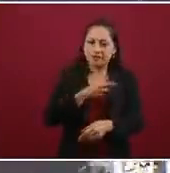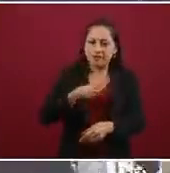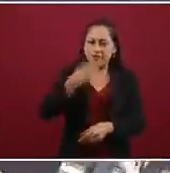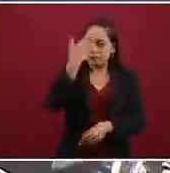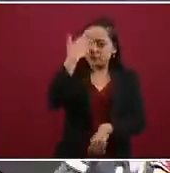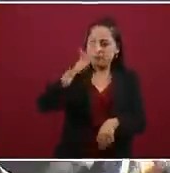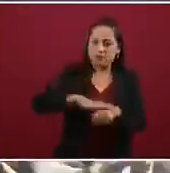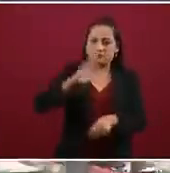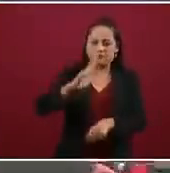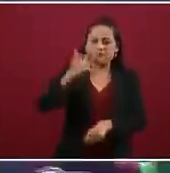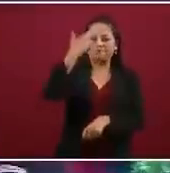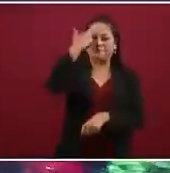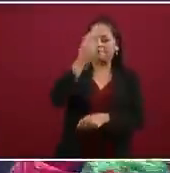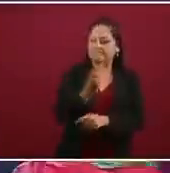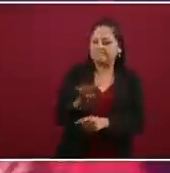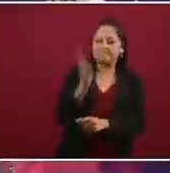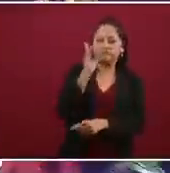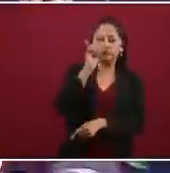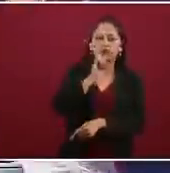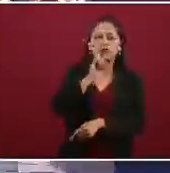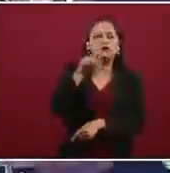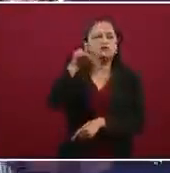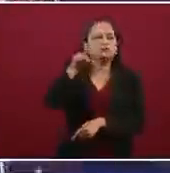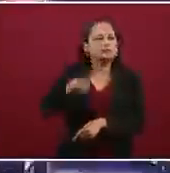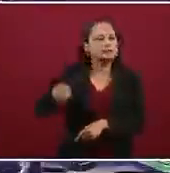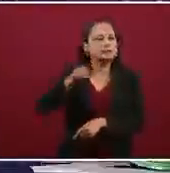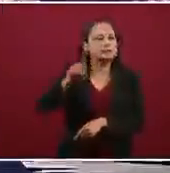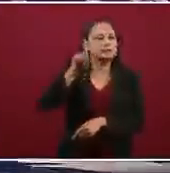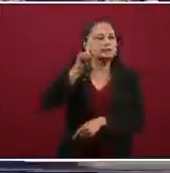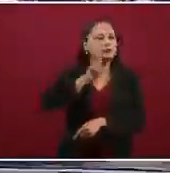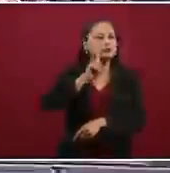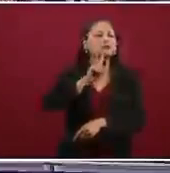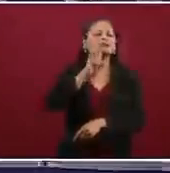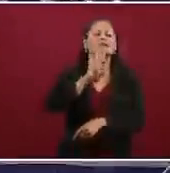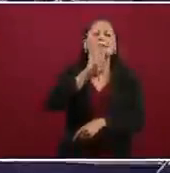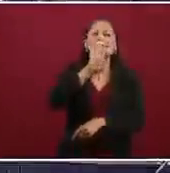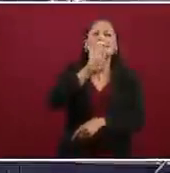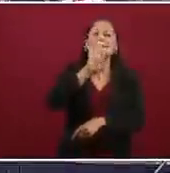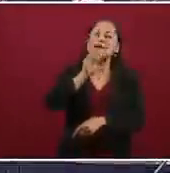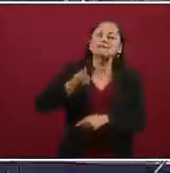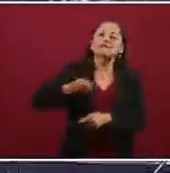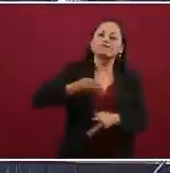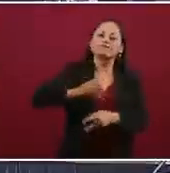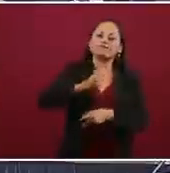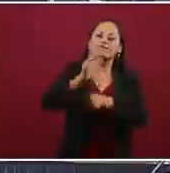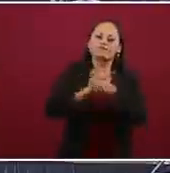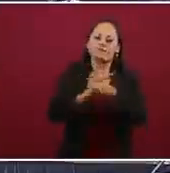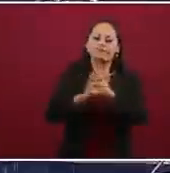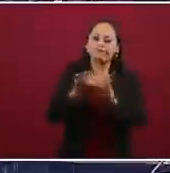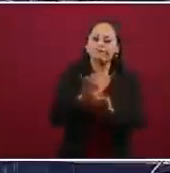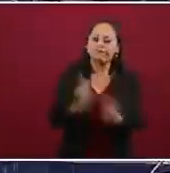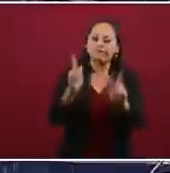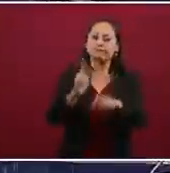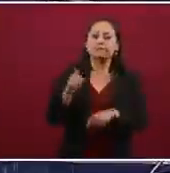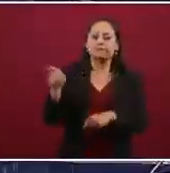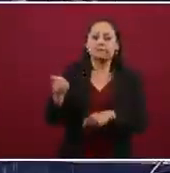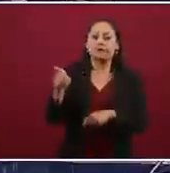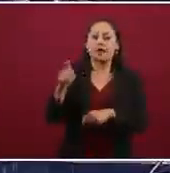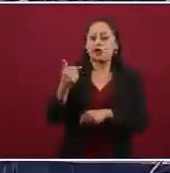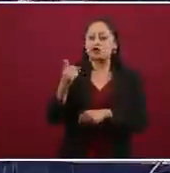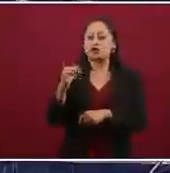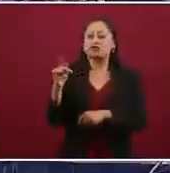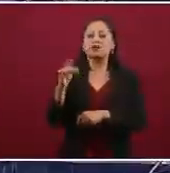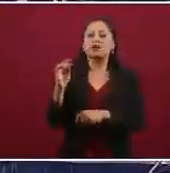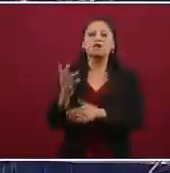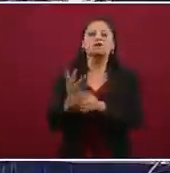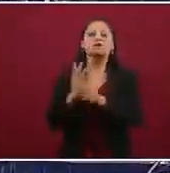a esas mujeres que también ya son pues las madres de la patria, también lo dice Luis González de Obregón, y son de las que les heredamos las